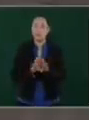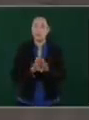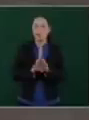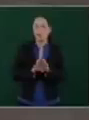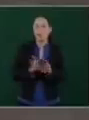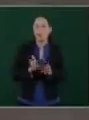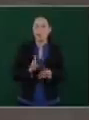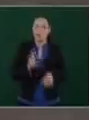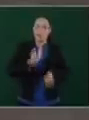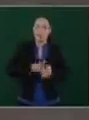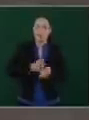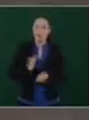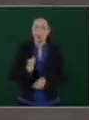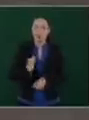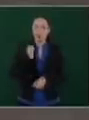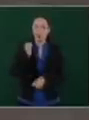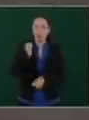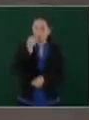increíble.